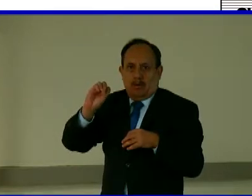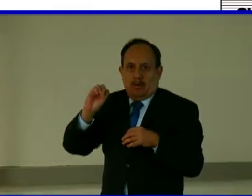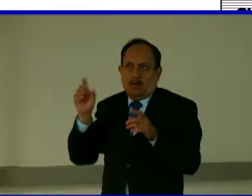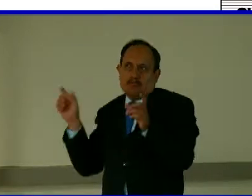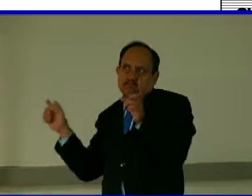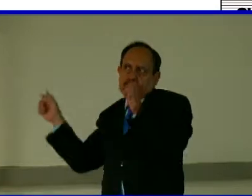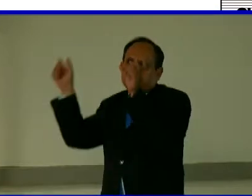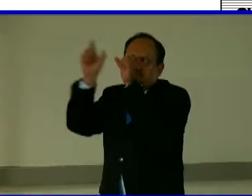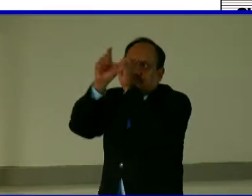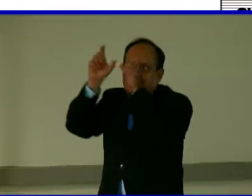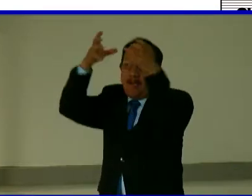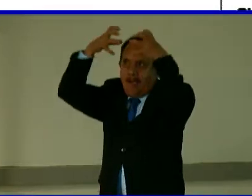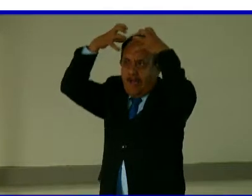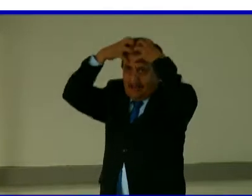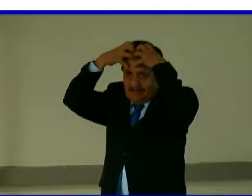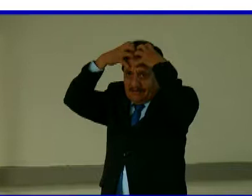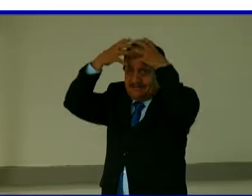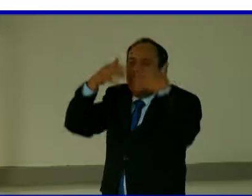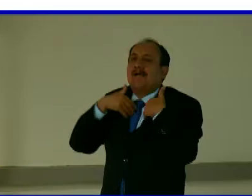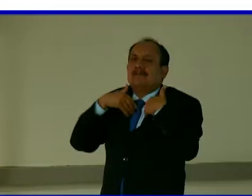ahí va.